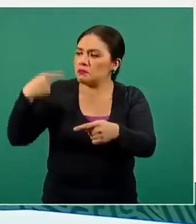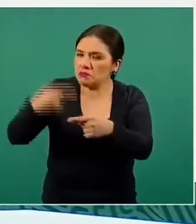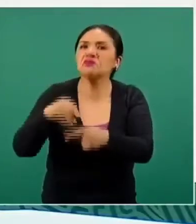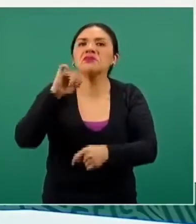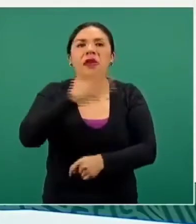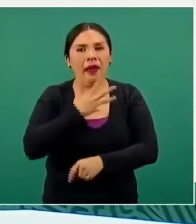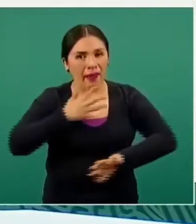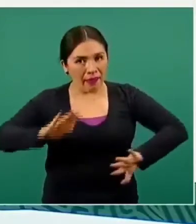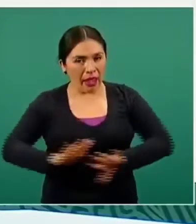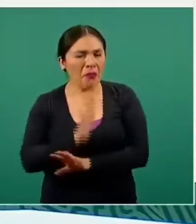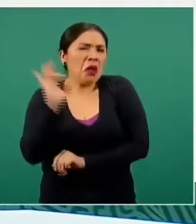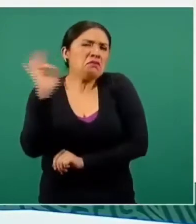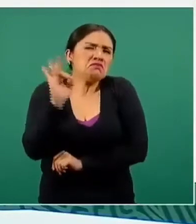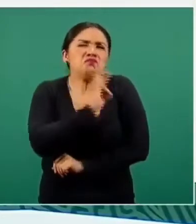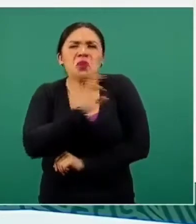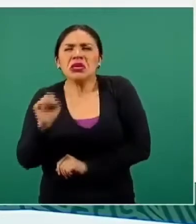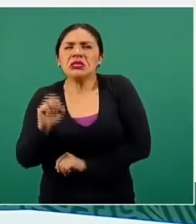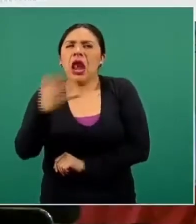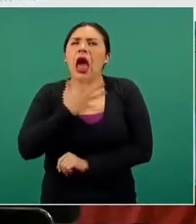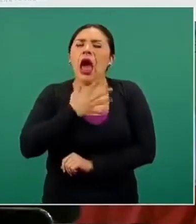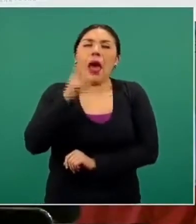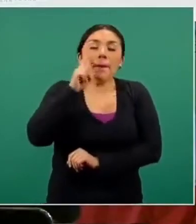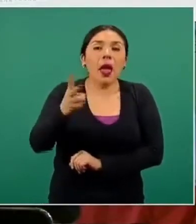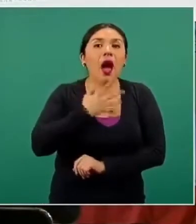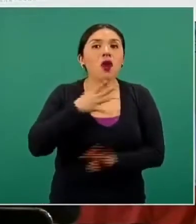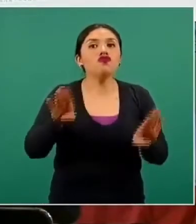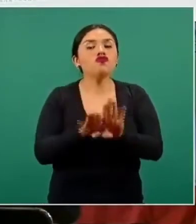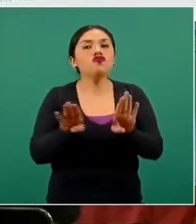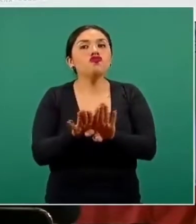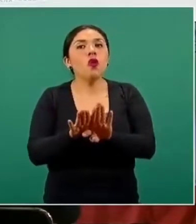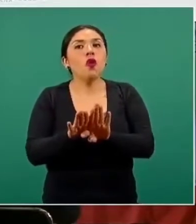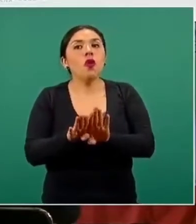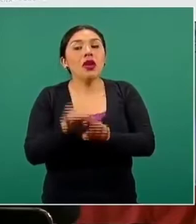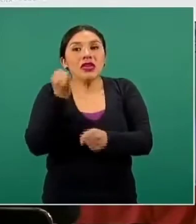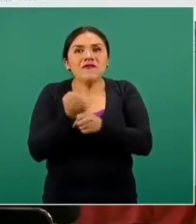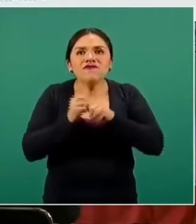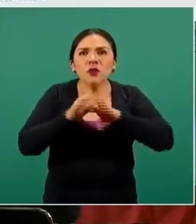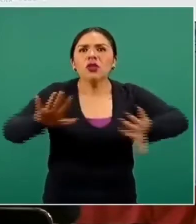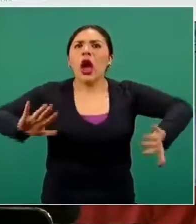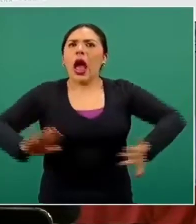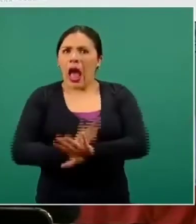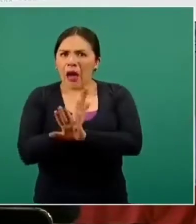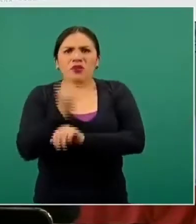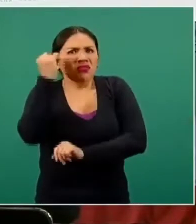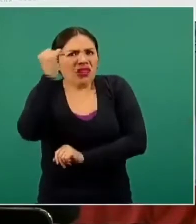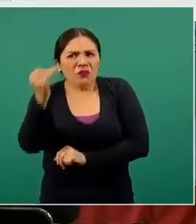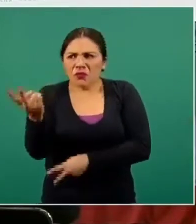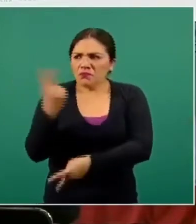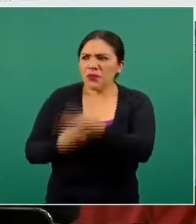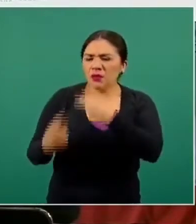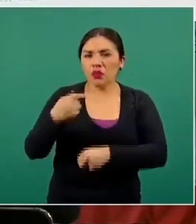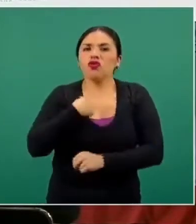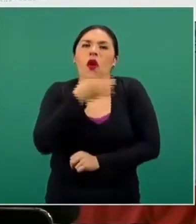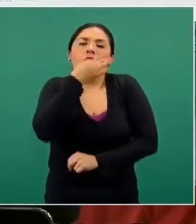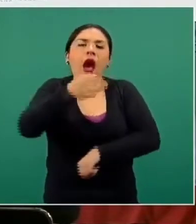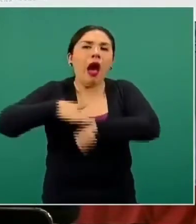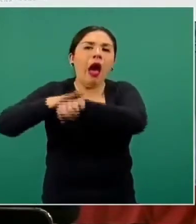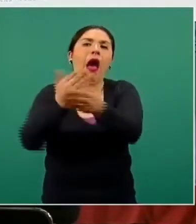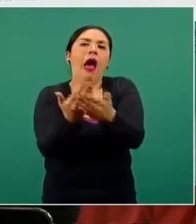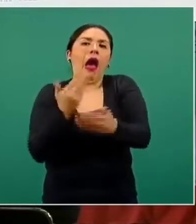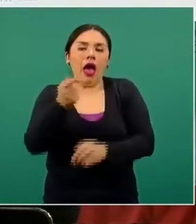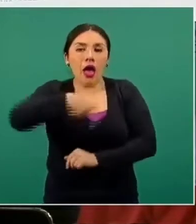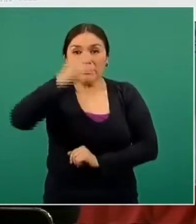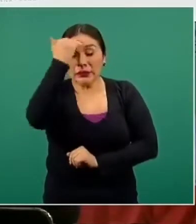menos. Es posible que empecemos a tener un ritmo de información, se los comento para que lo sepan con